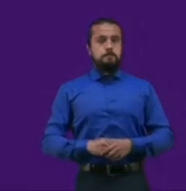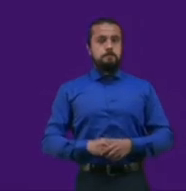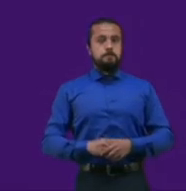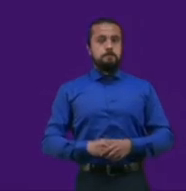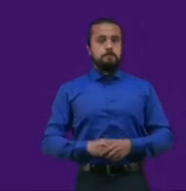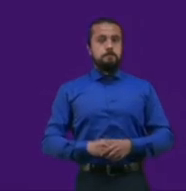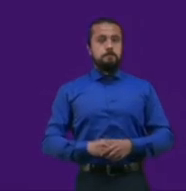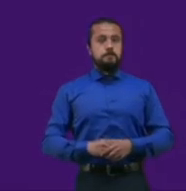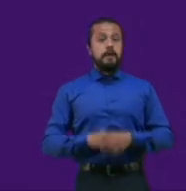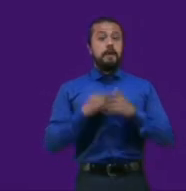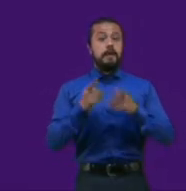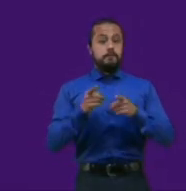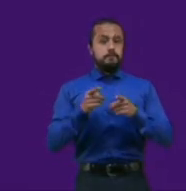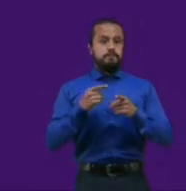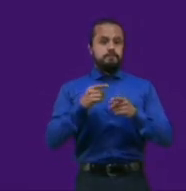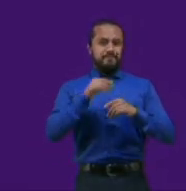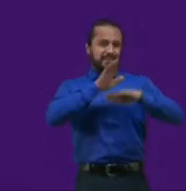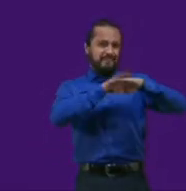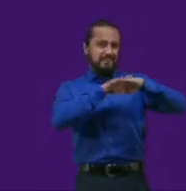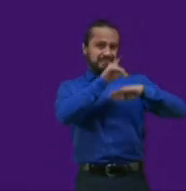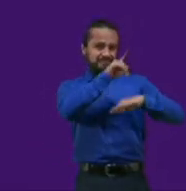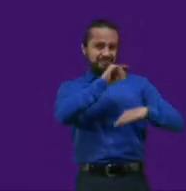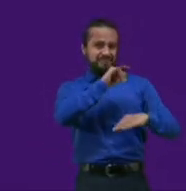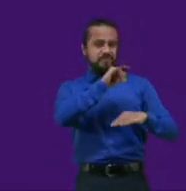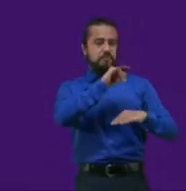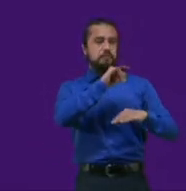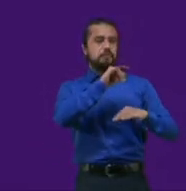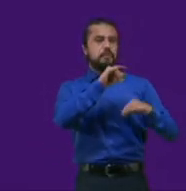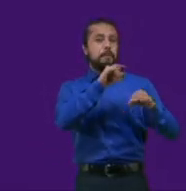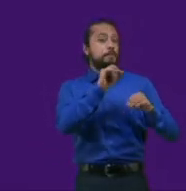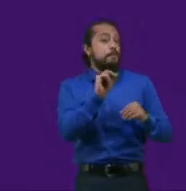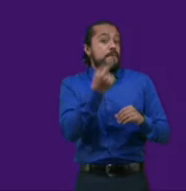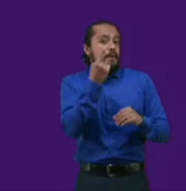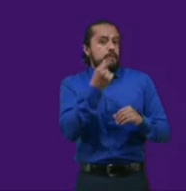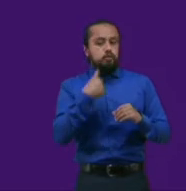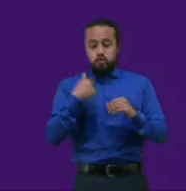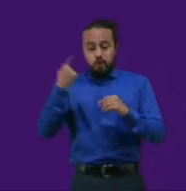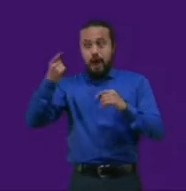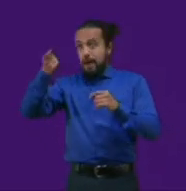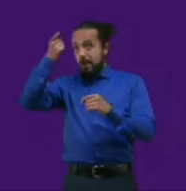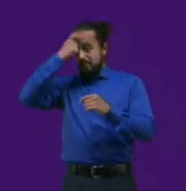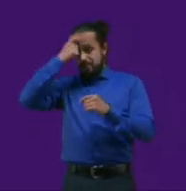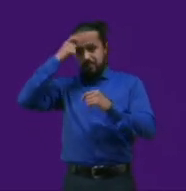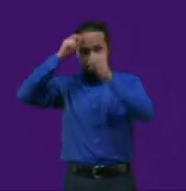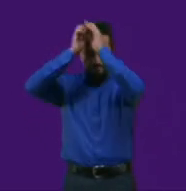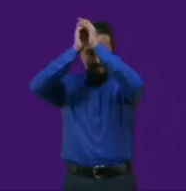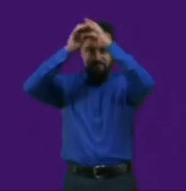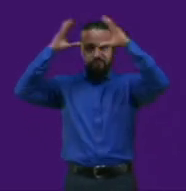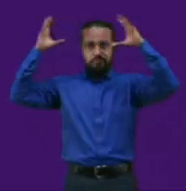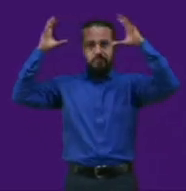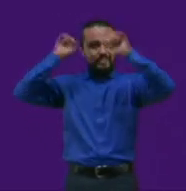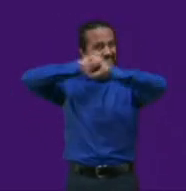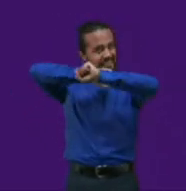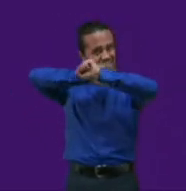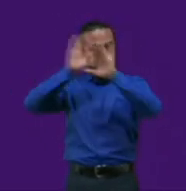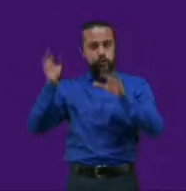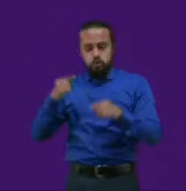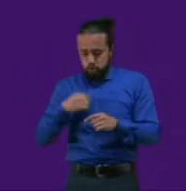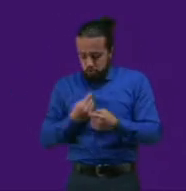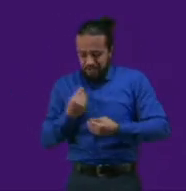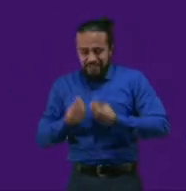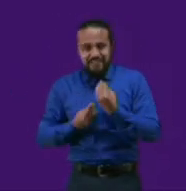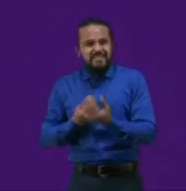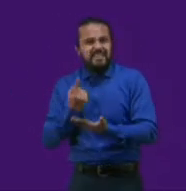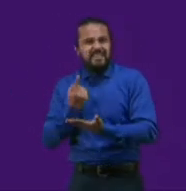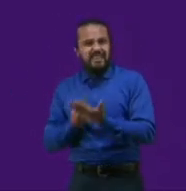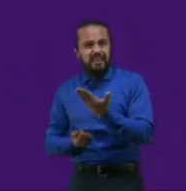lo primero, Javier, para ir a recoger dinero, es tener clarísimo uno qué es lo que quiere hacer. ¿Qué es? ¿Cómo es